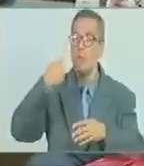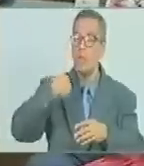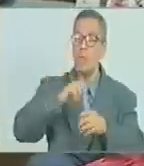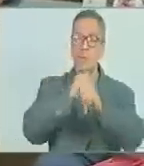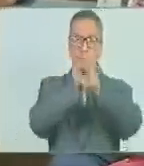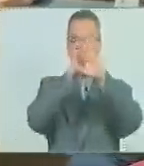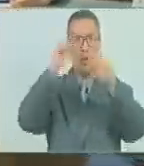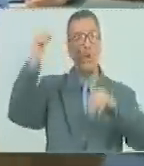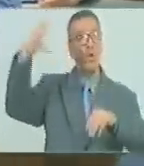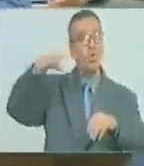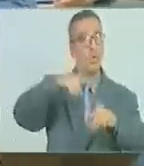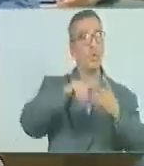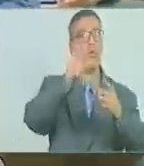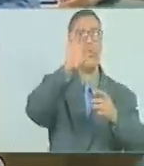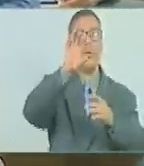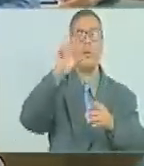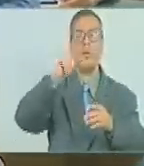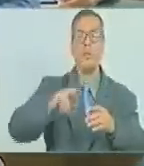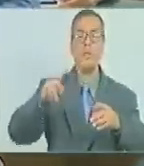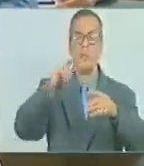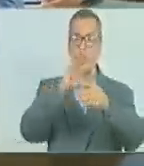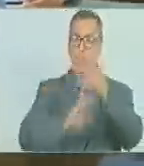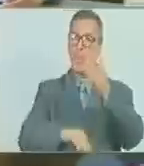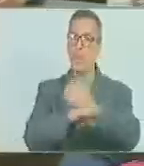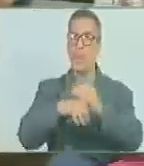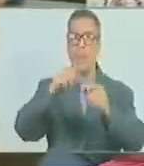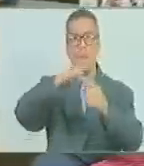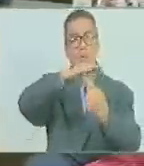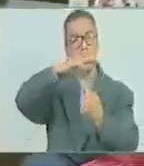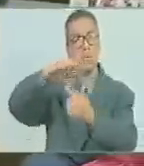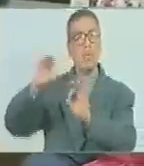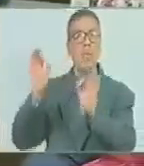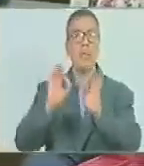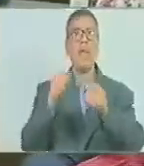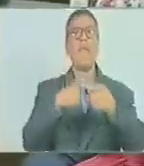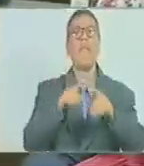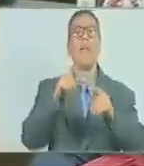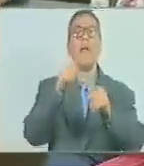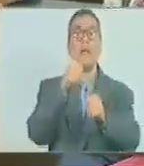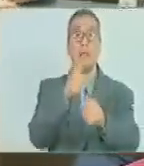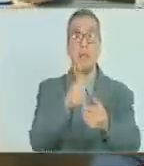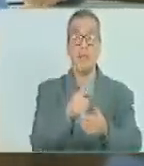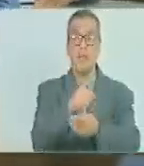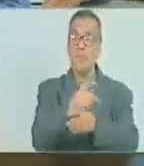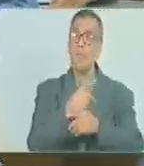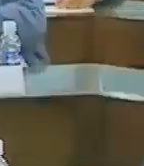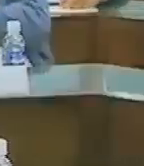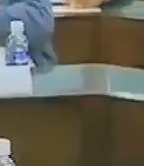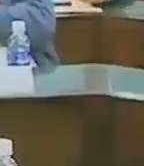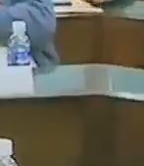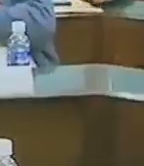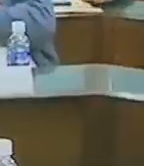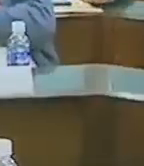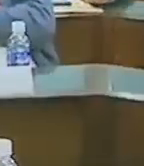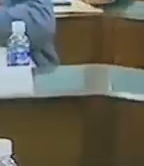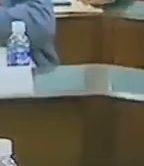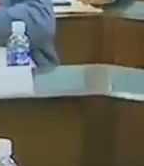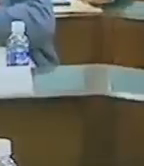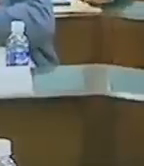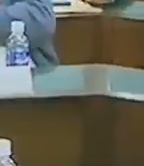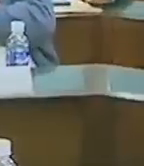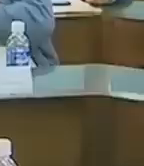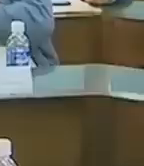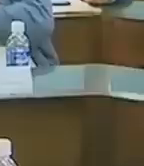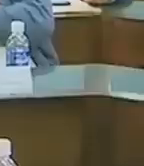luz al país y nos saca a Venezuela de las sombras. De las sombras, sí, de la abstención. Nos saca de la sombra de la violencia.